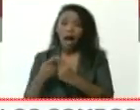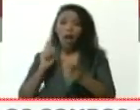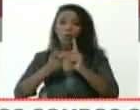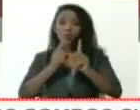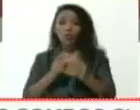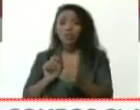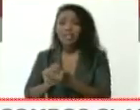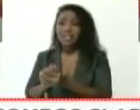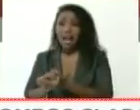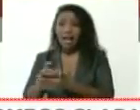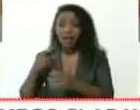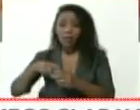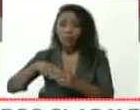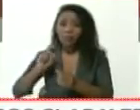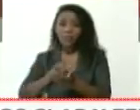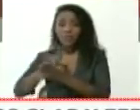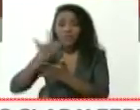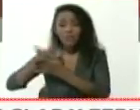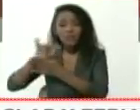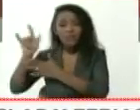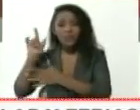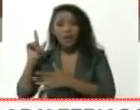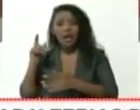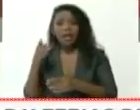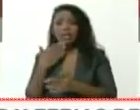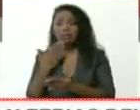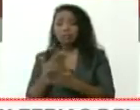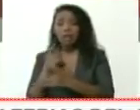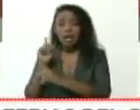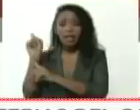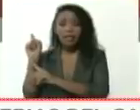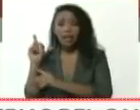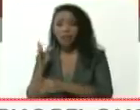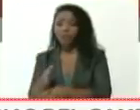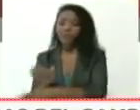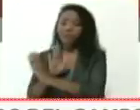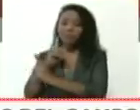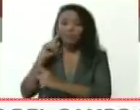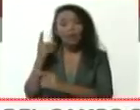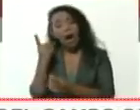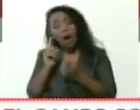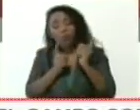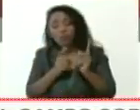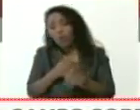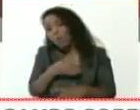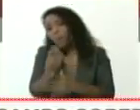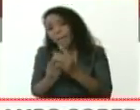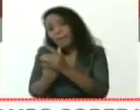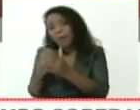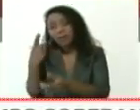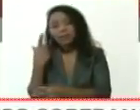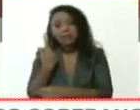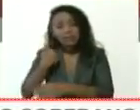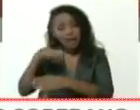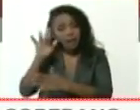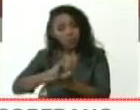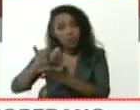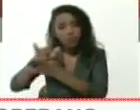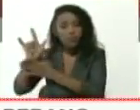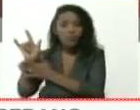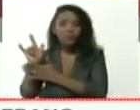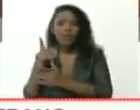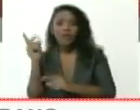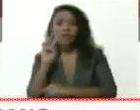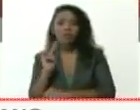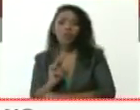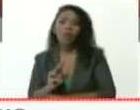del país gracias a este bloqueo y de alguna manera envían remesas que ayudan a la economía venezolana también, y